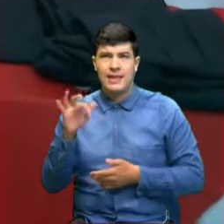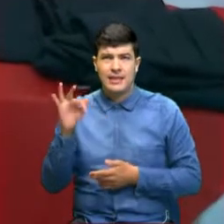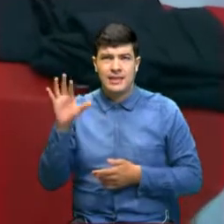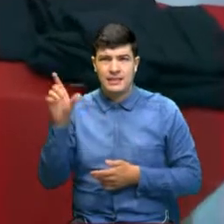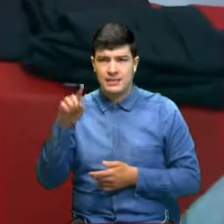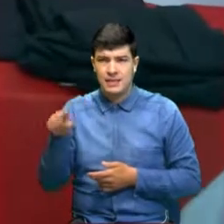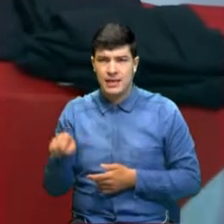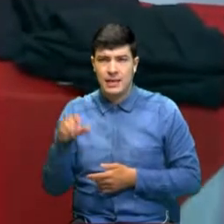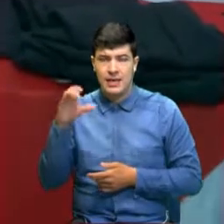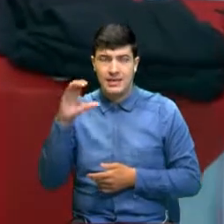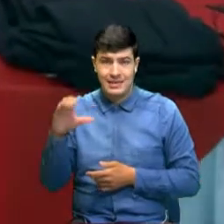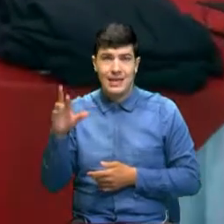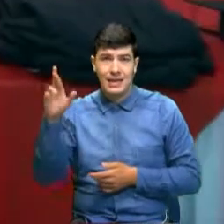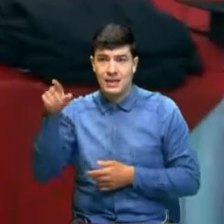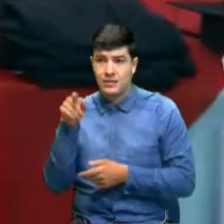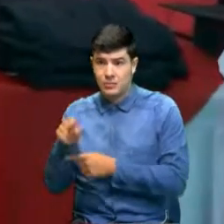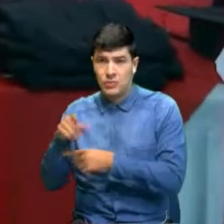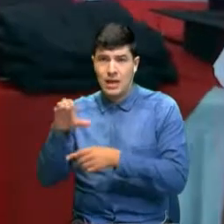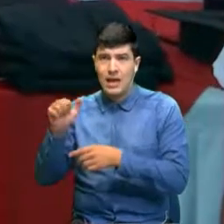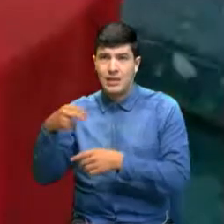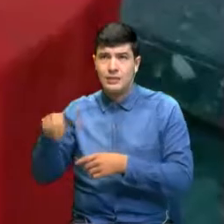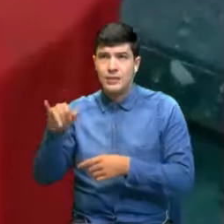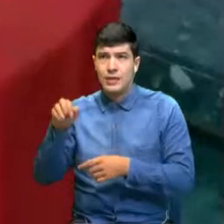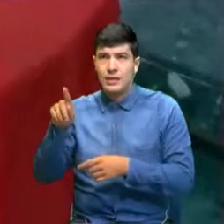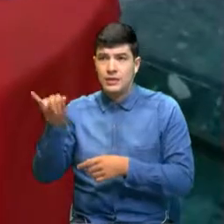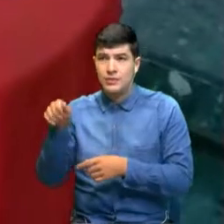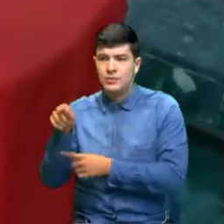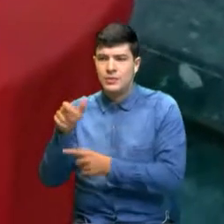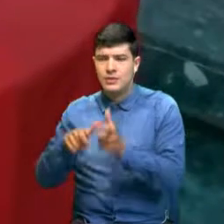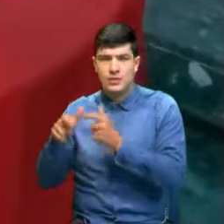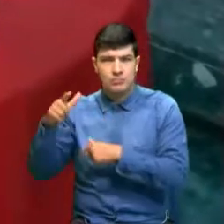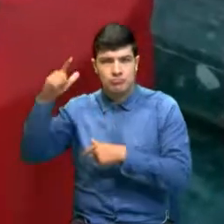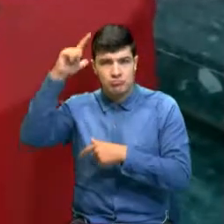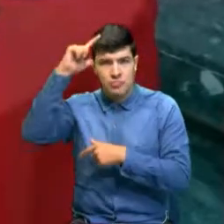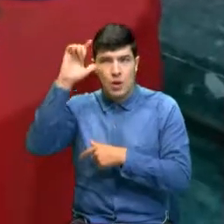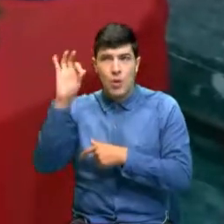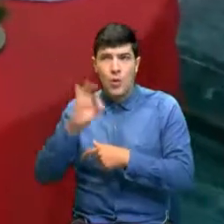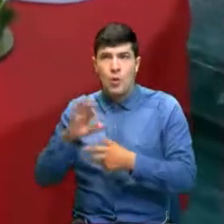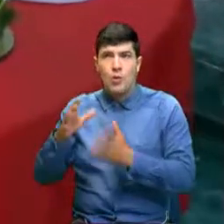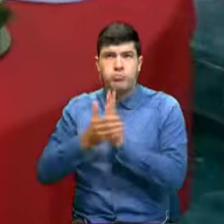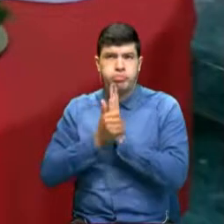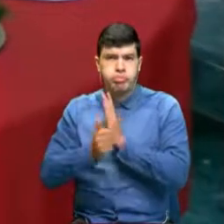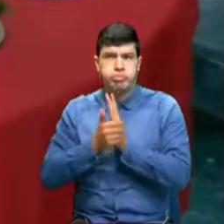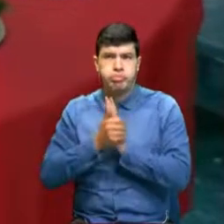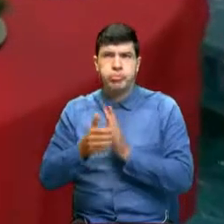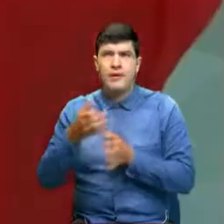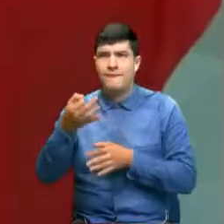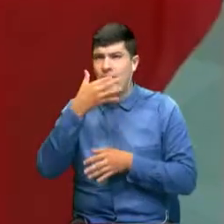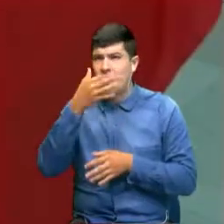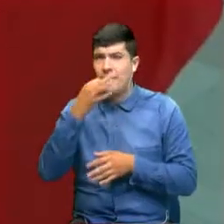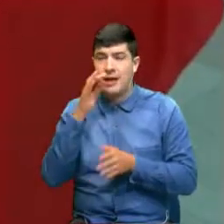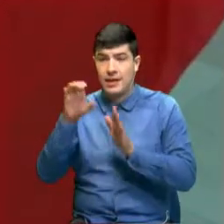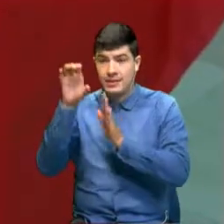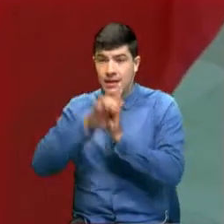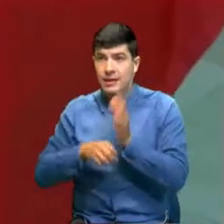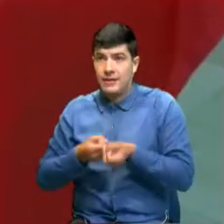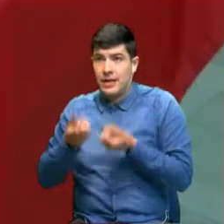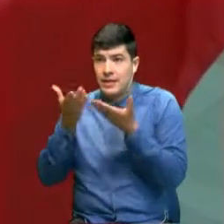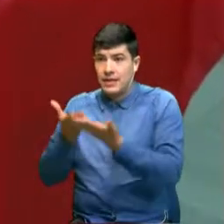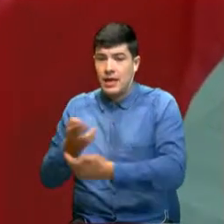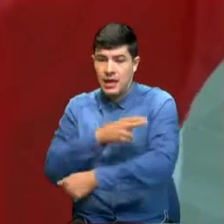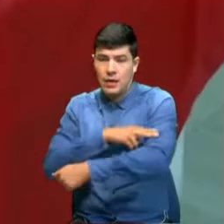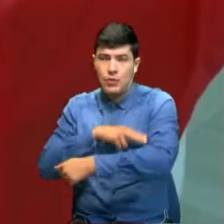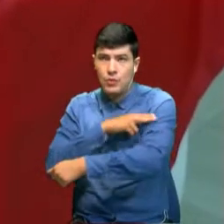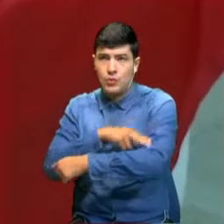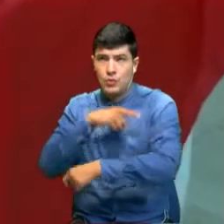indio recibieron su homologación de saberes como auxiliares de enfermería y regentes en farmacia certificación que entrega la cruz roja colombiana